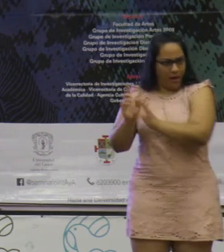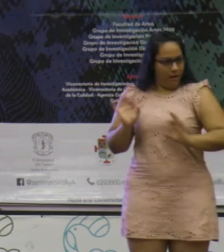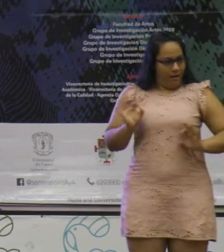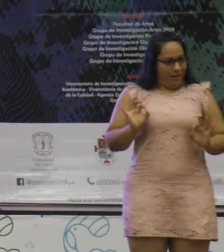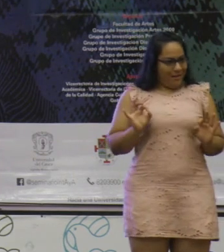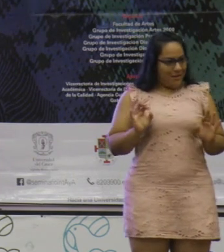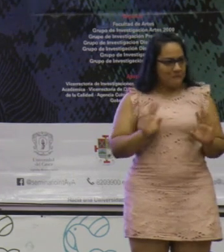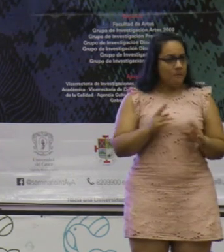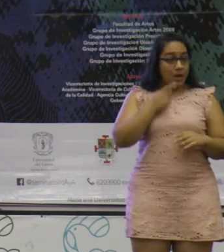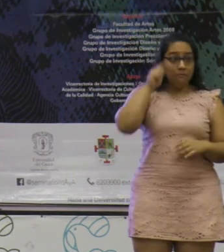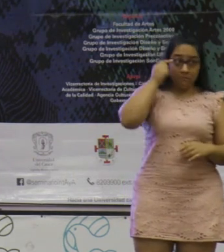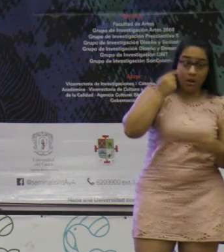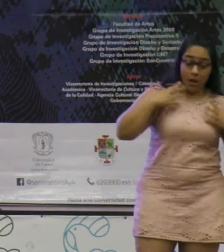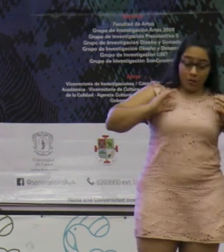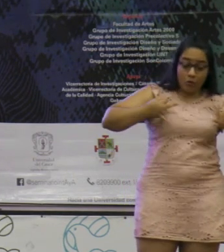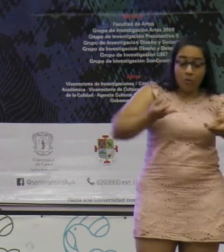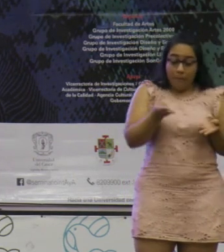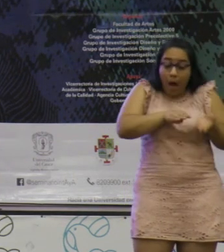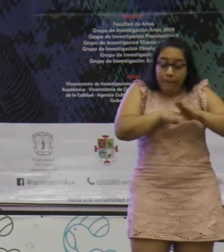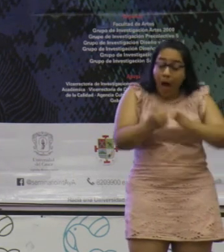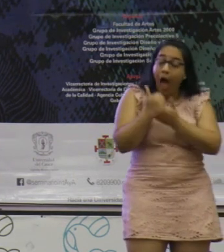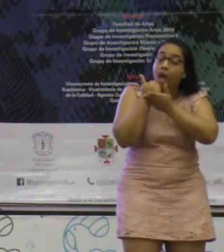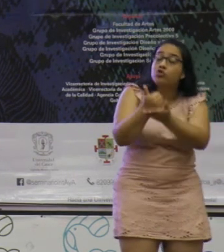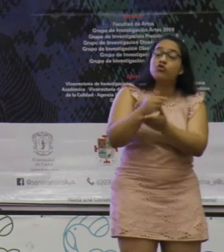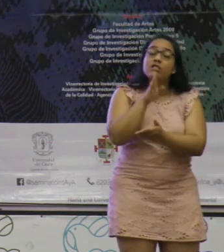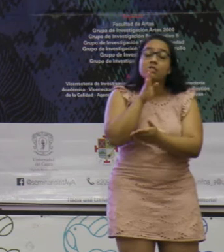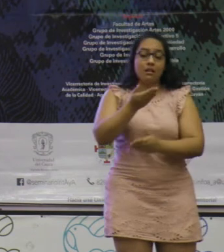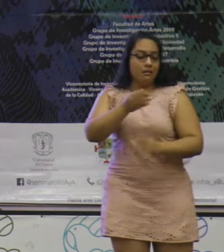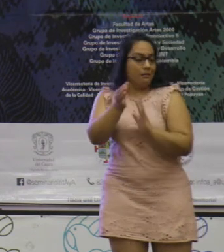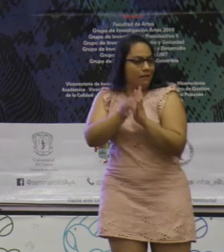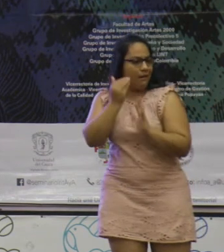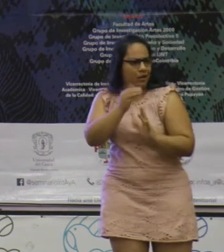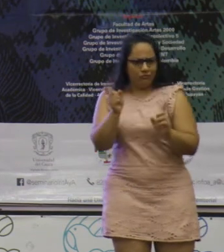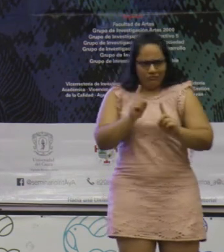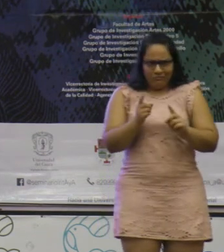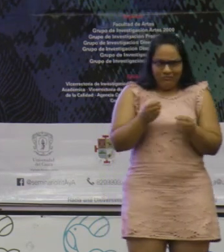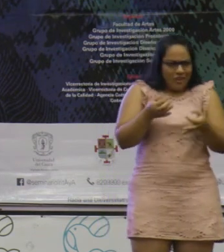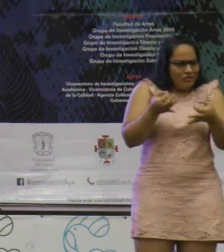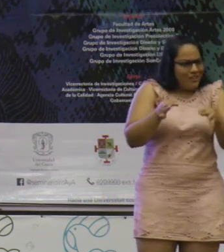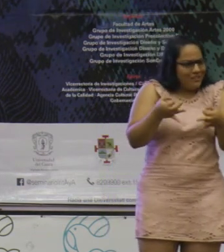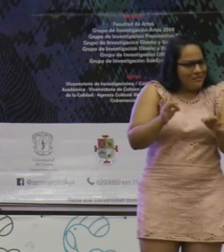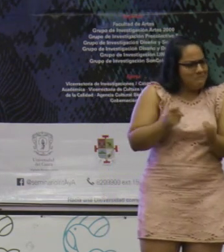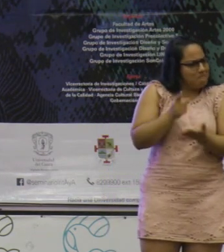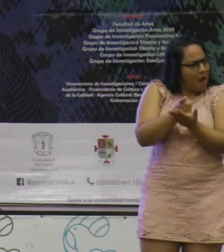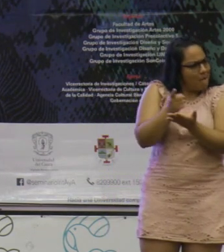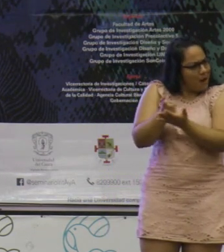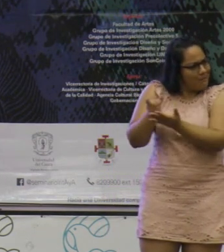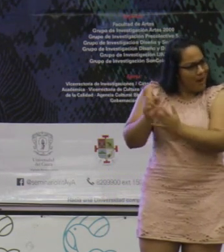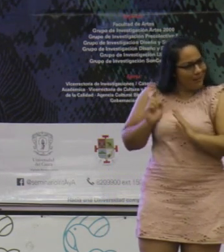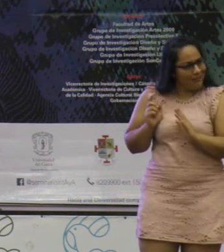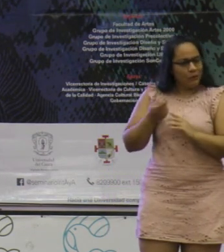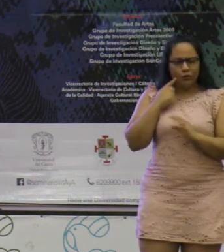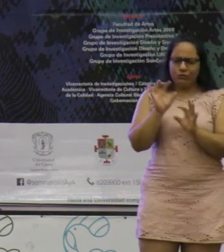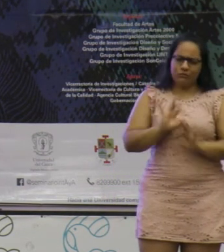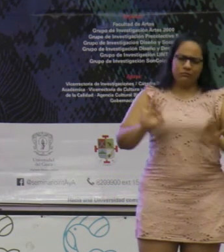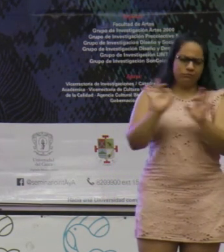sino es como doble la ropa para que ayude a su mujer. No, es muy natural la manera en que él lo coloca, ¿vale? Y nos pareció una cosa absolutamente